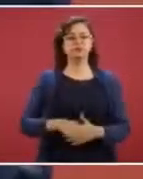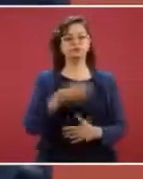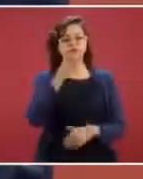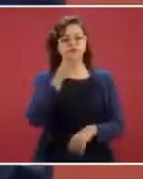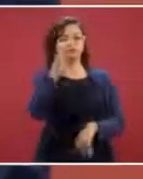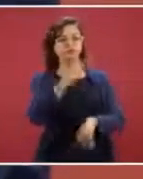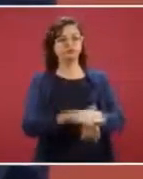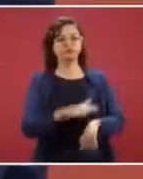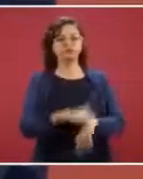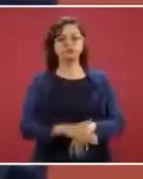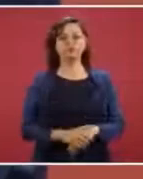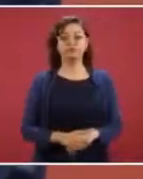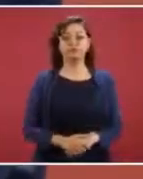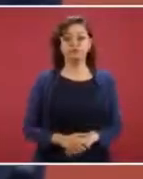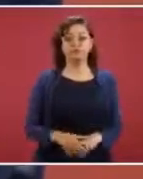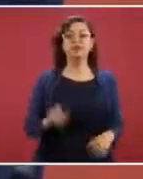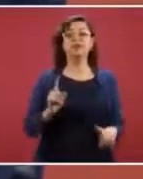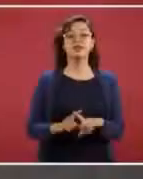Firmado